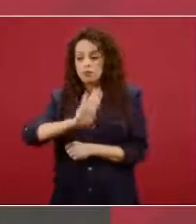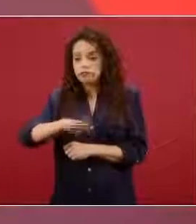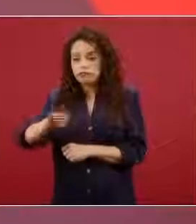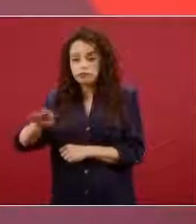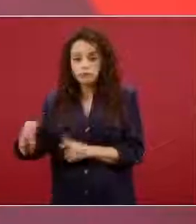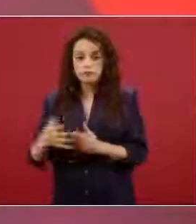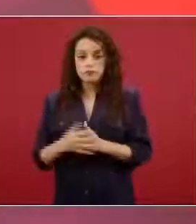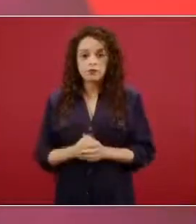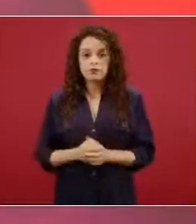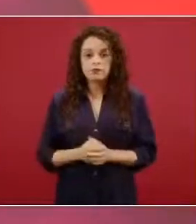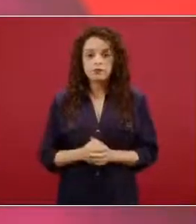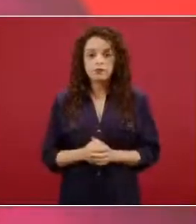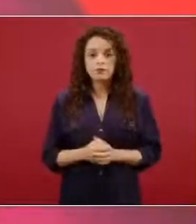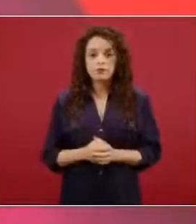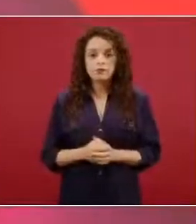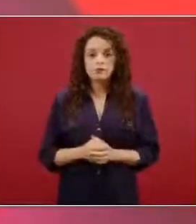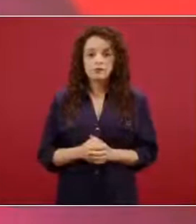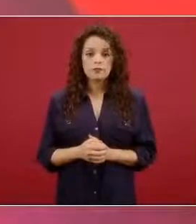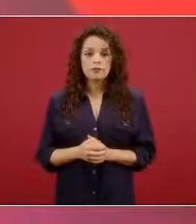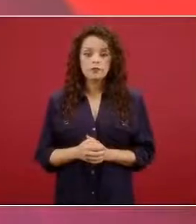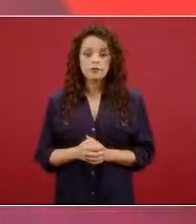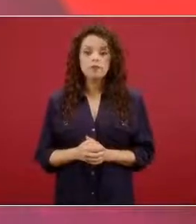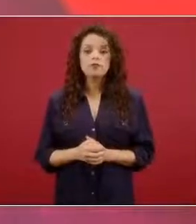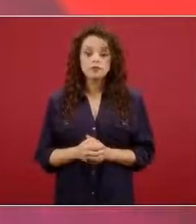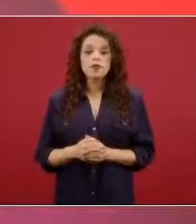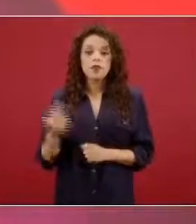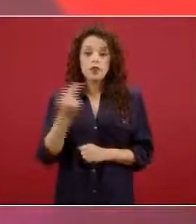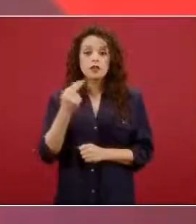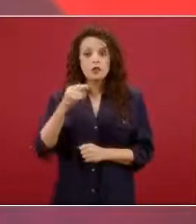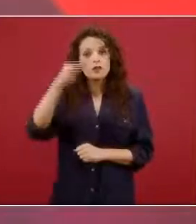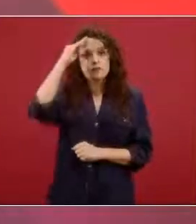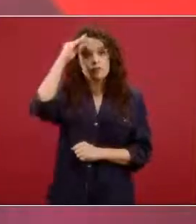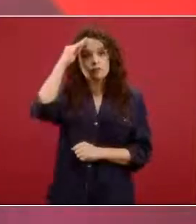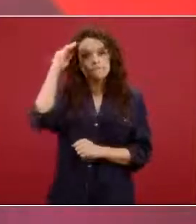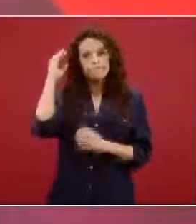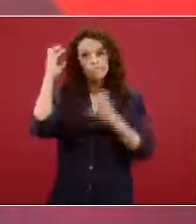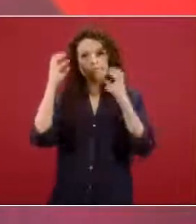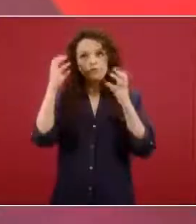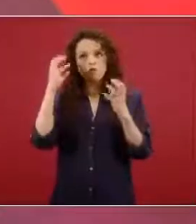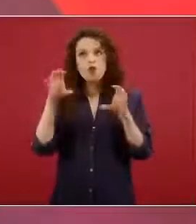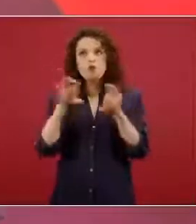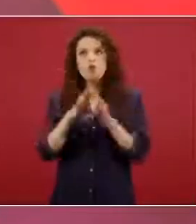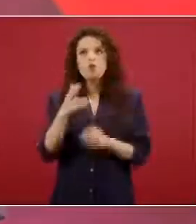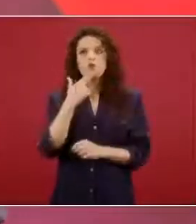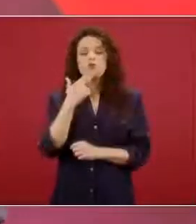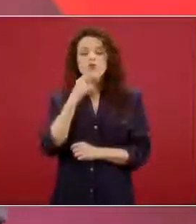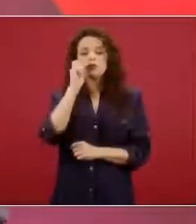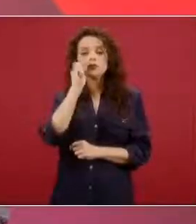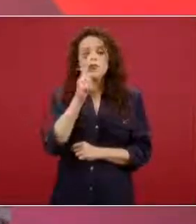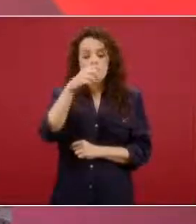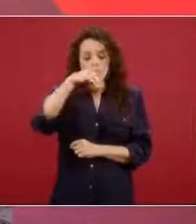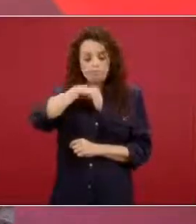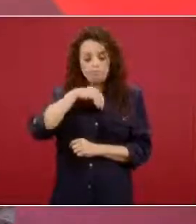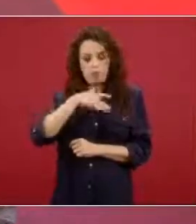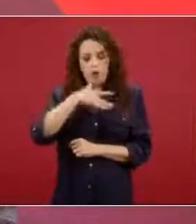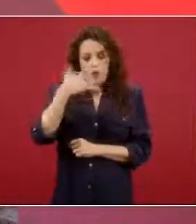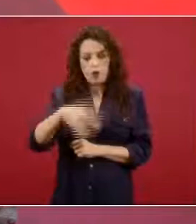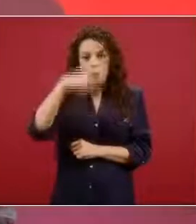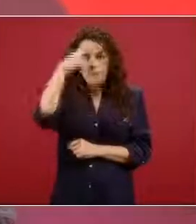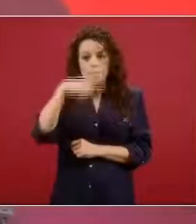queridos tendrán algo que reflexionar sobre cómo usan su dolor como una bandera